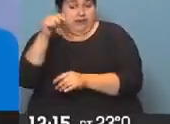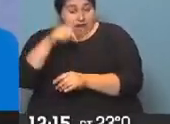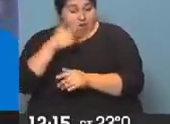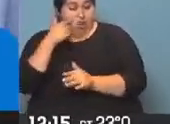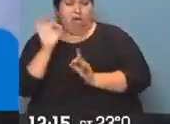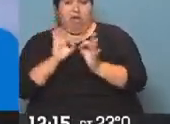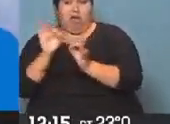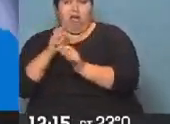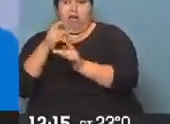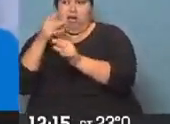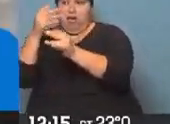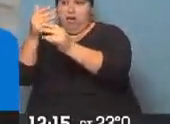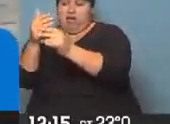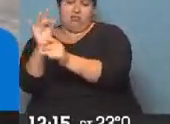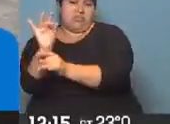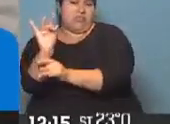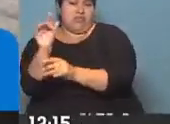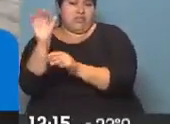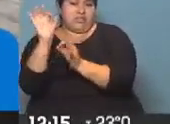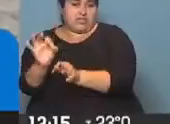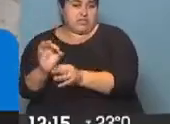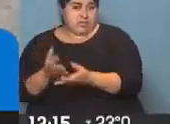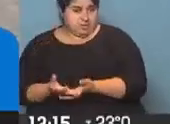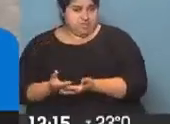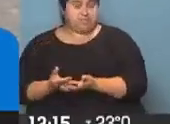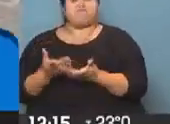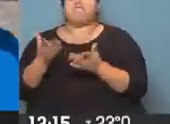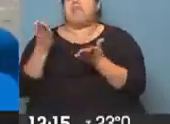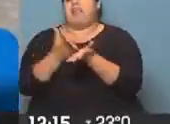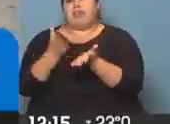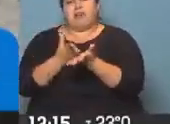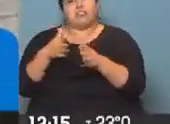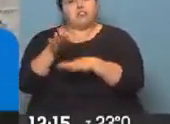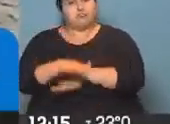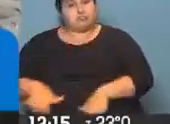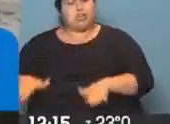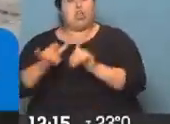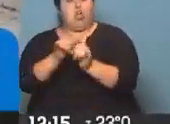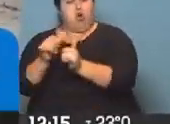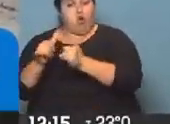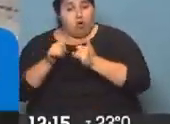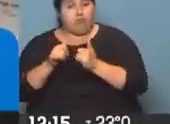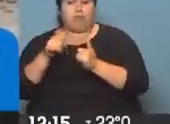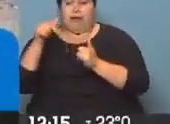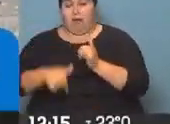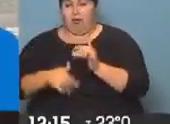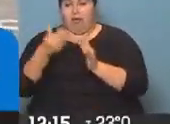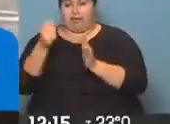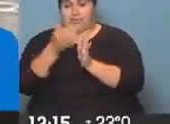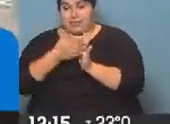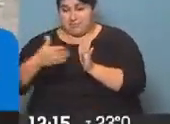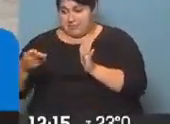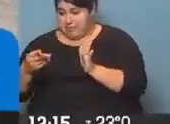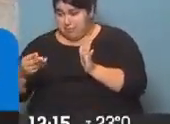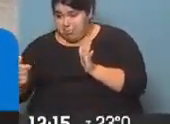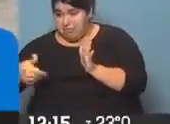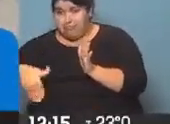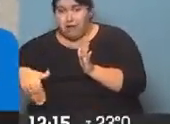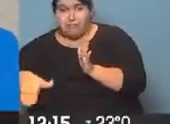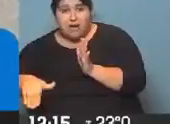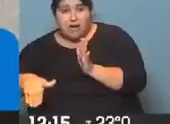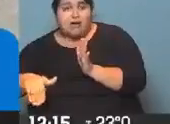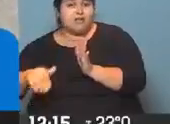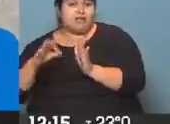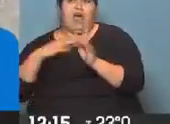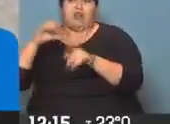Gracias. 48% de pobreza en los niños, niñas y adolescentes en este semestre que ya está finalizando. Va a tener que actualizarse el año que viene, por